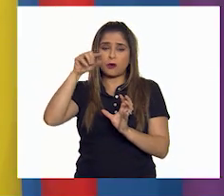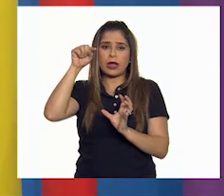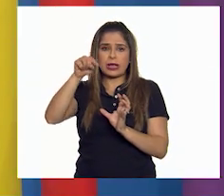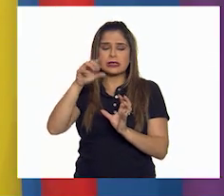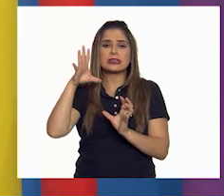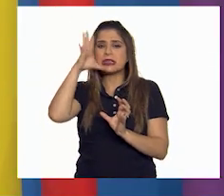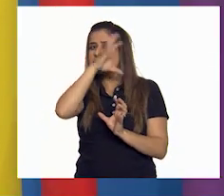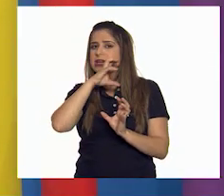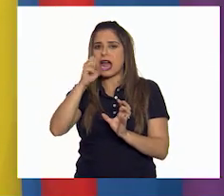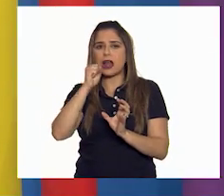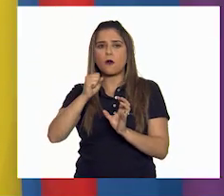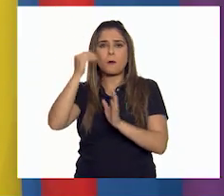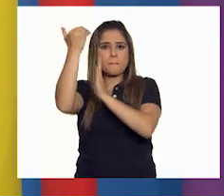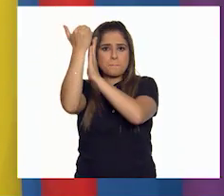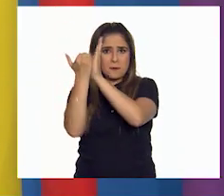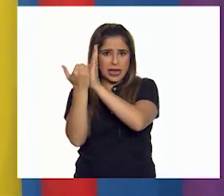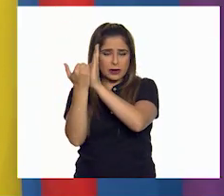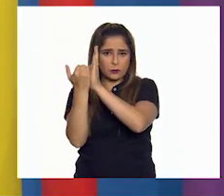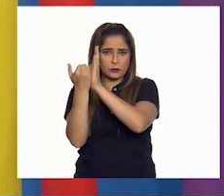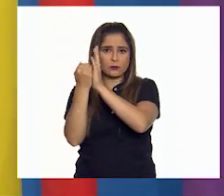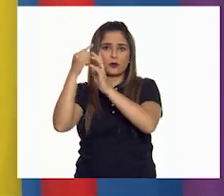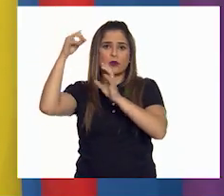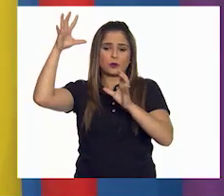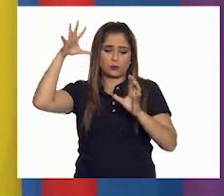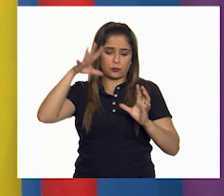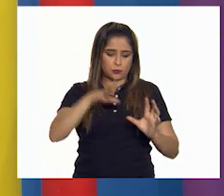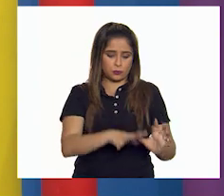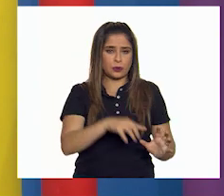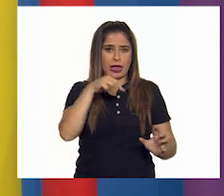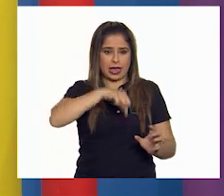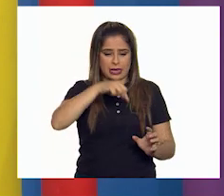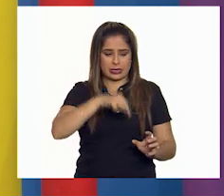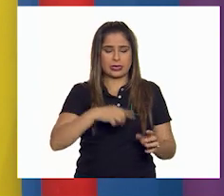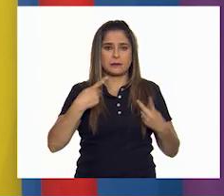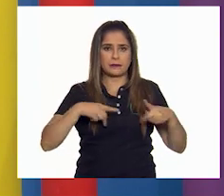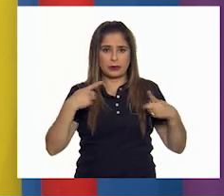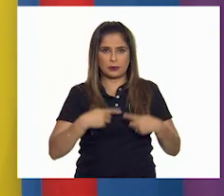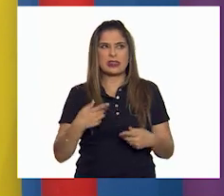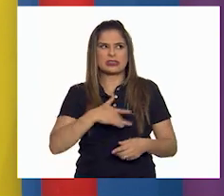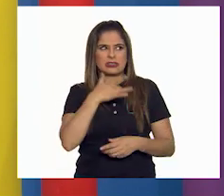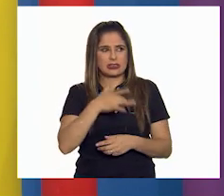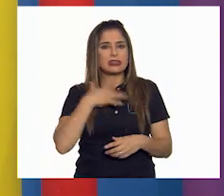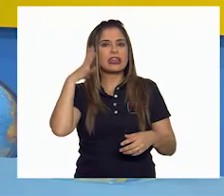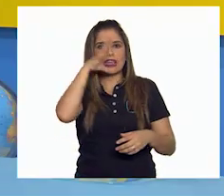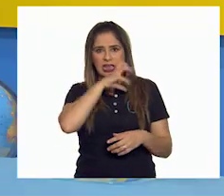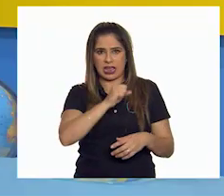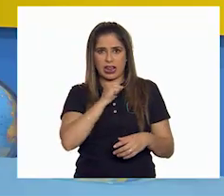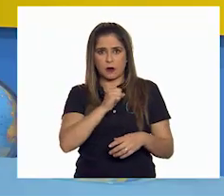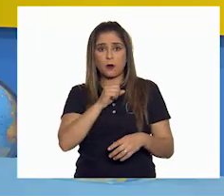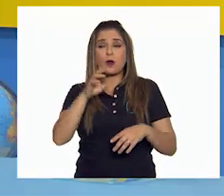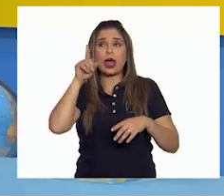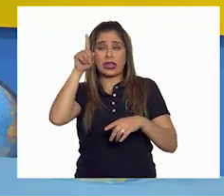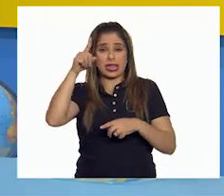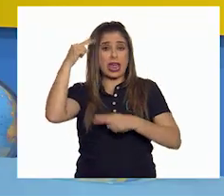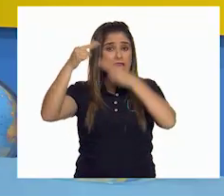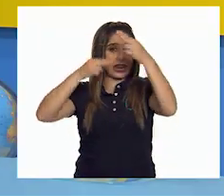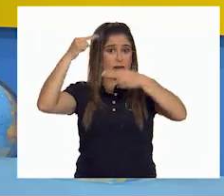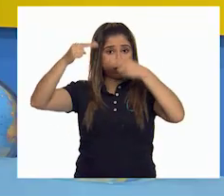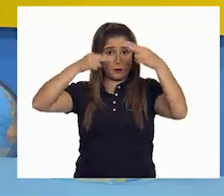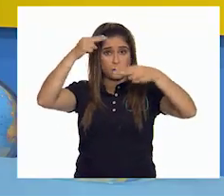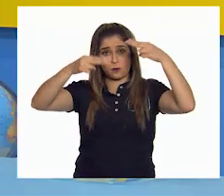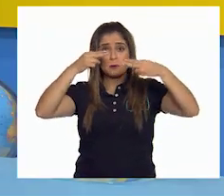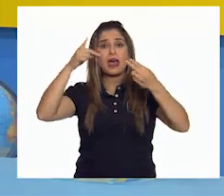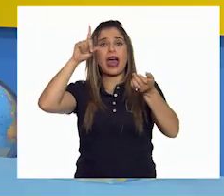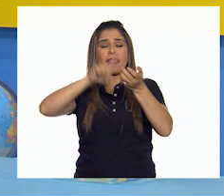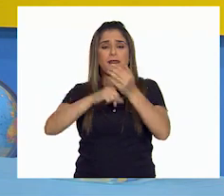Ah, entonces, bueno, por arriba de esa zona es al revés, o sea, los gases se enfrían. Exacto. ¿Y qué